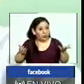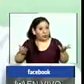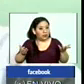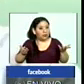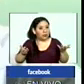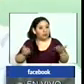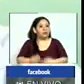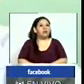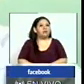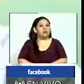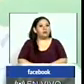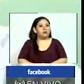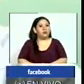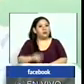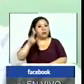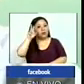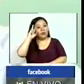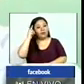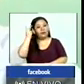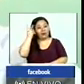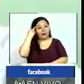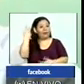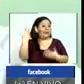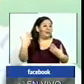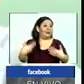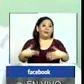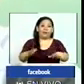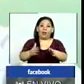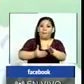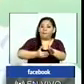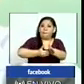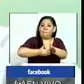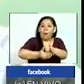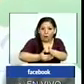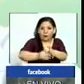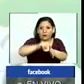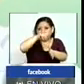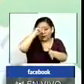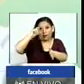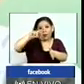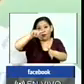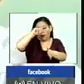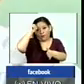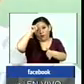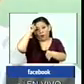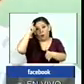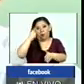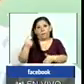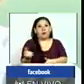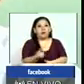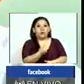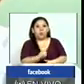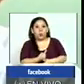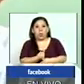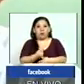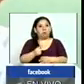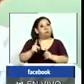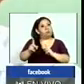explica por la gran apertura que ha habido últimamente en cuanto a la movilidad de las